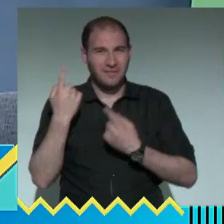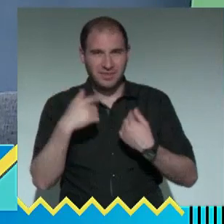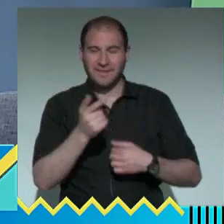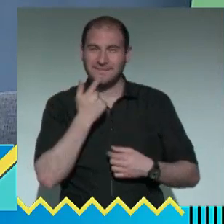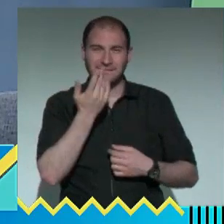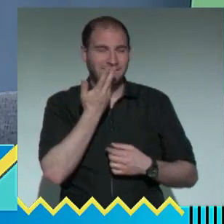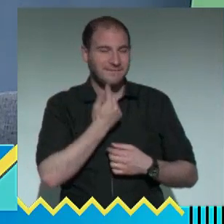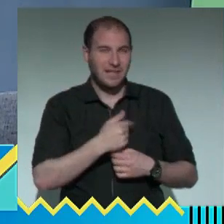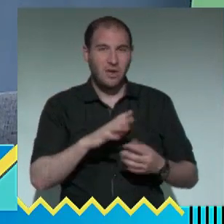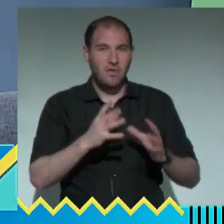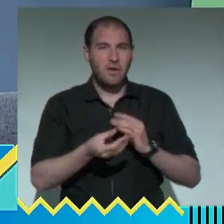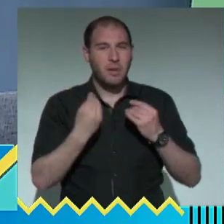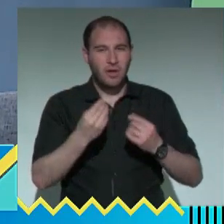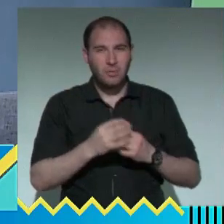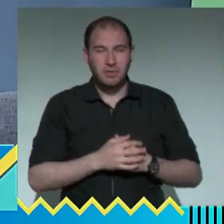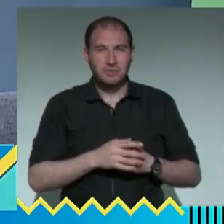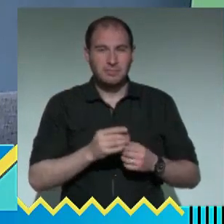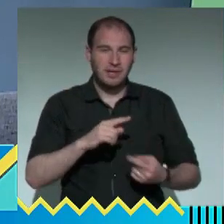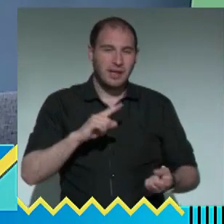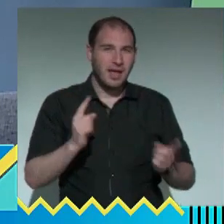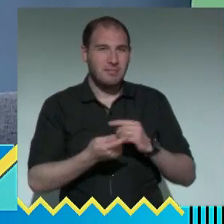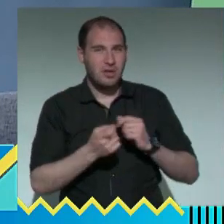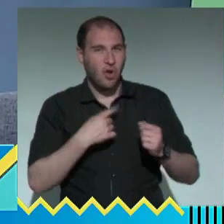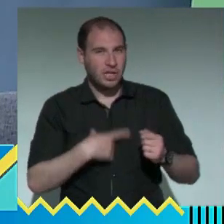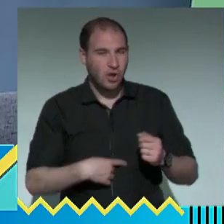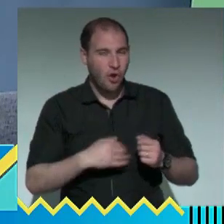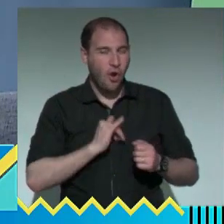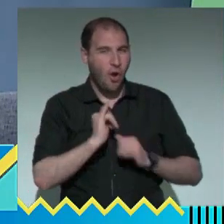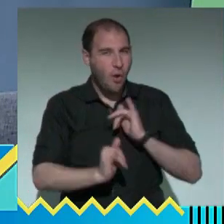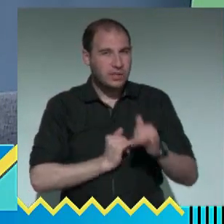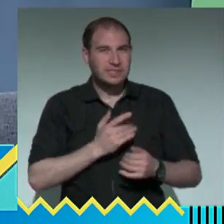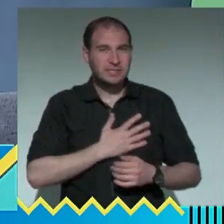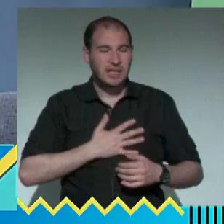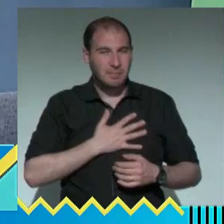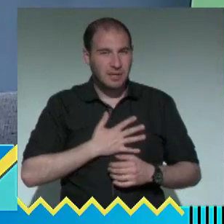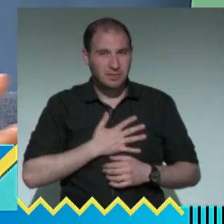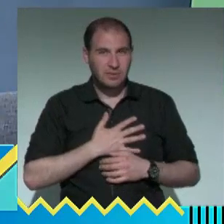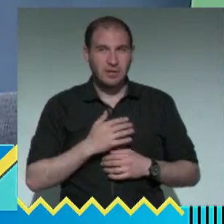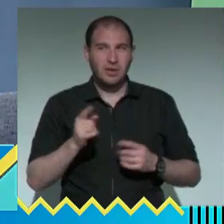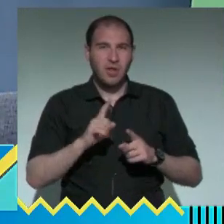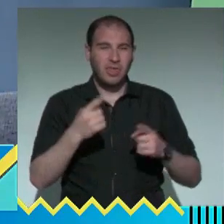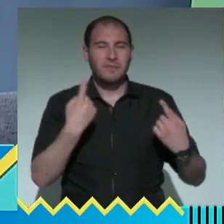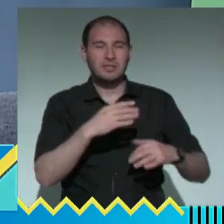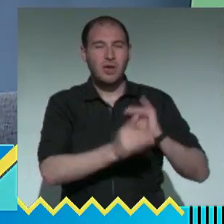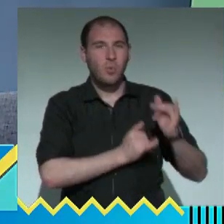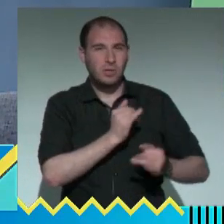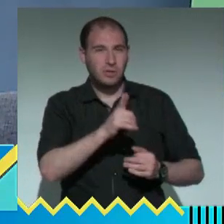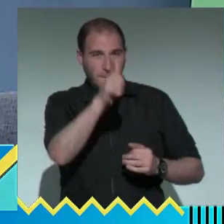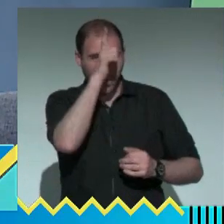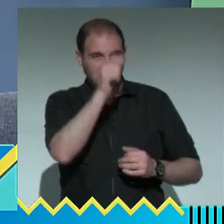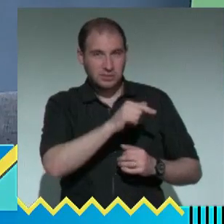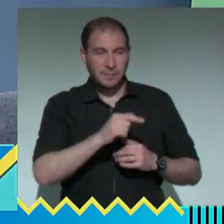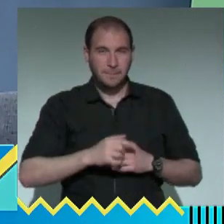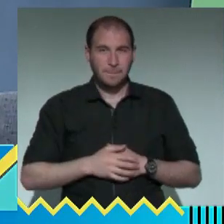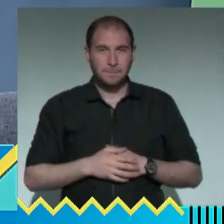me pareció genial como esa vuelta de tuerca, que el corazón como delator de un sentimiento y no como lo pasa en el cuento policial de